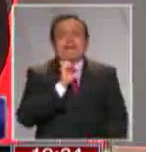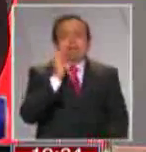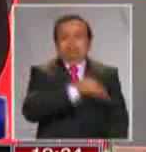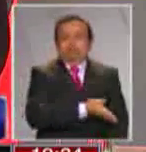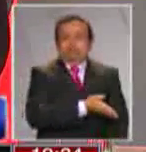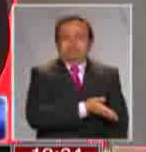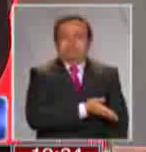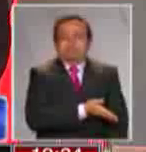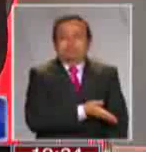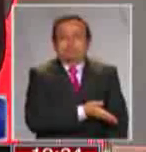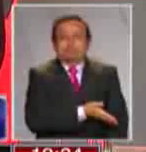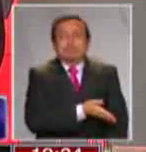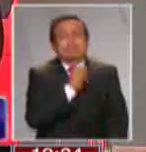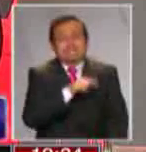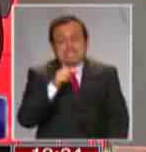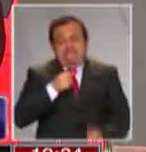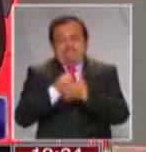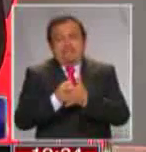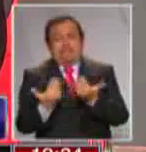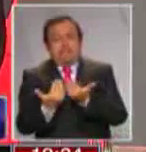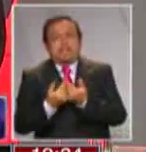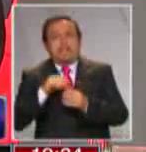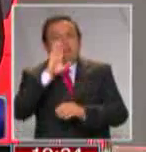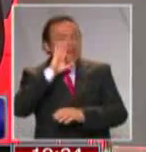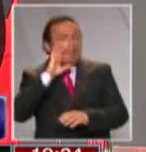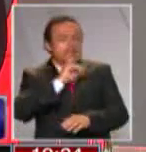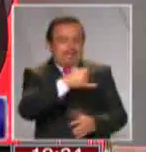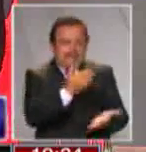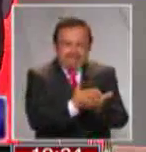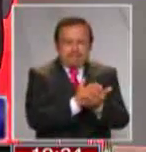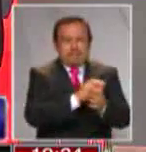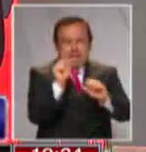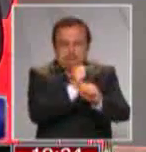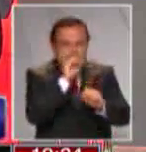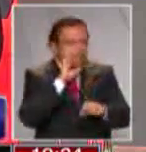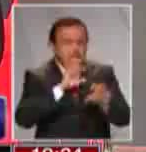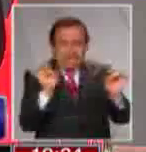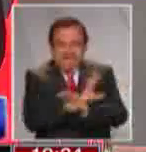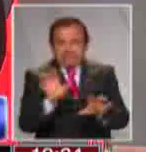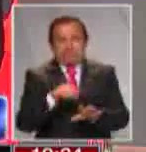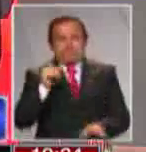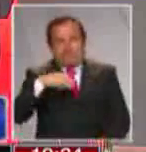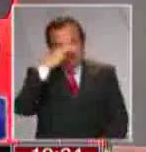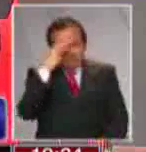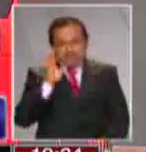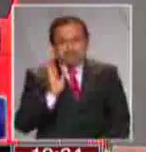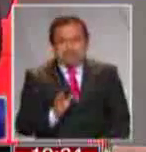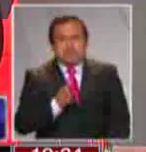prácticamente. Y nosotros esperamos este fin de semana empezar la limpieza por los jardines infantiles y tenerlos listos para marzo, para que